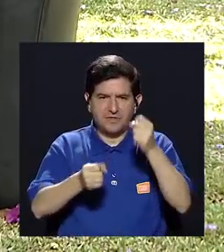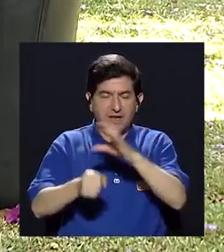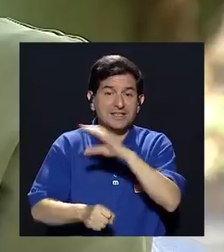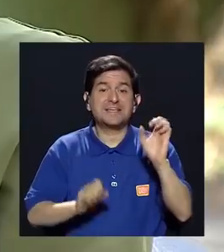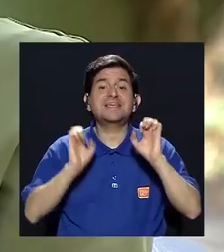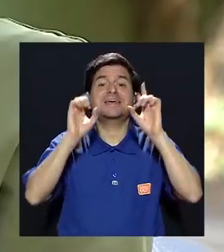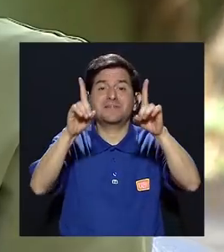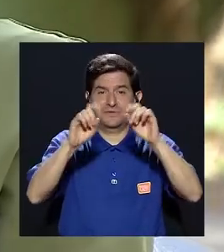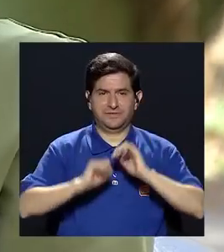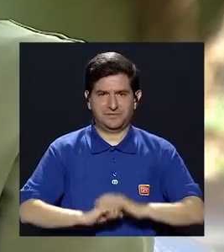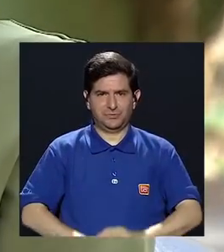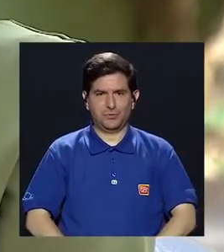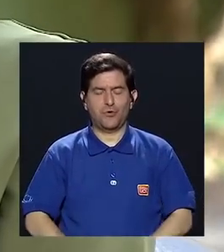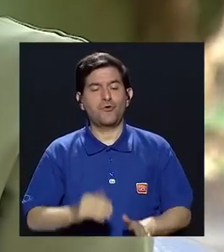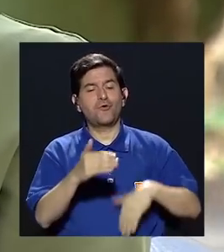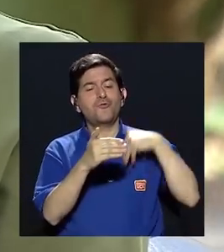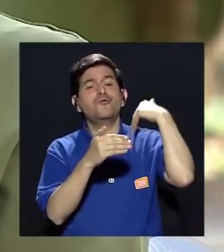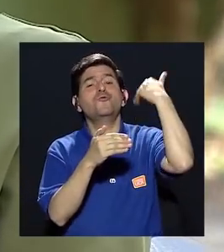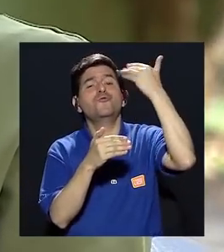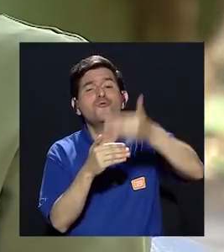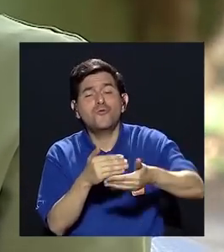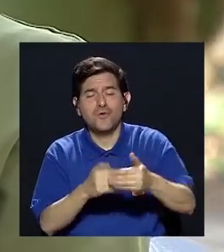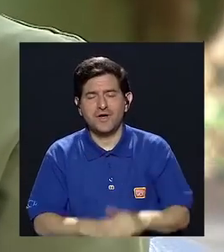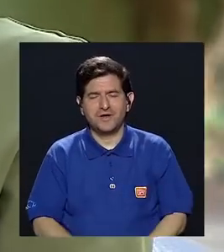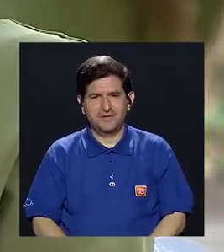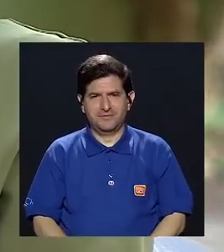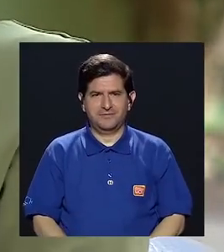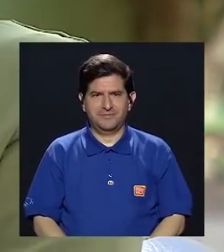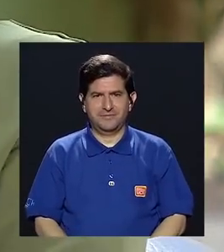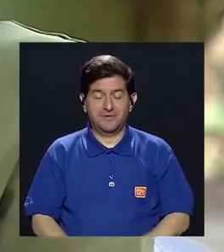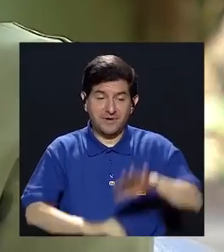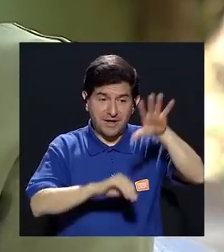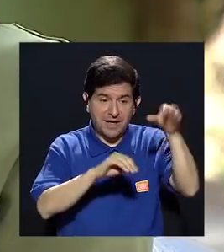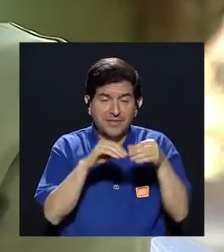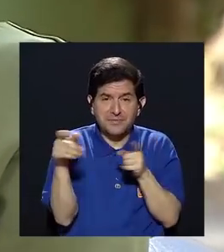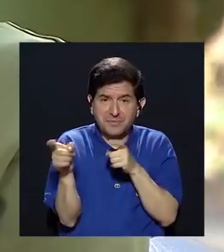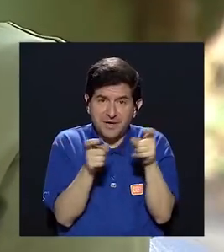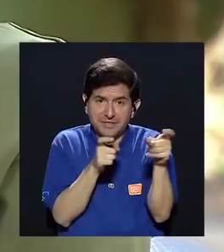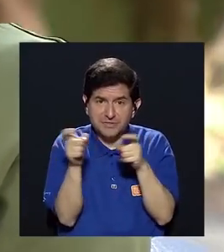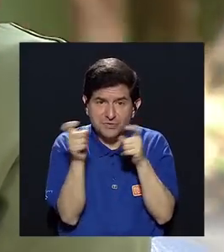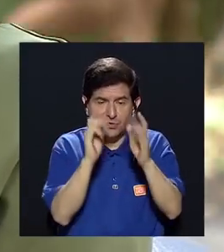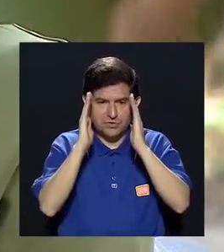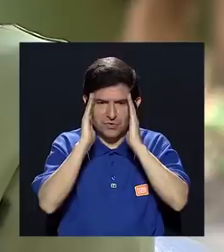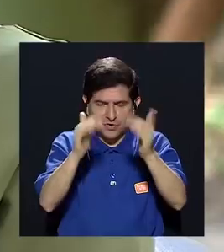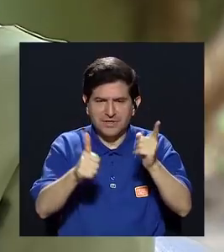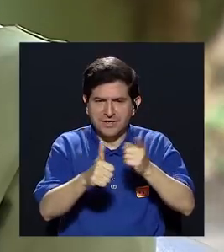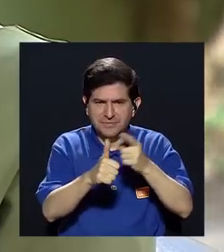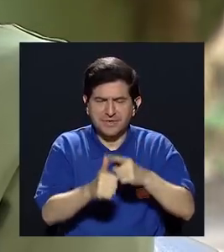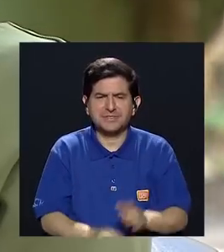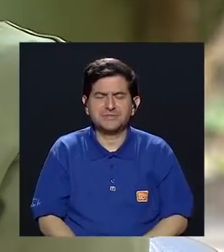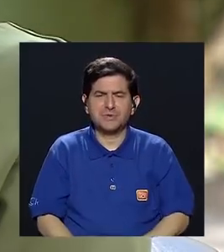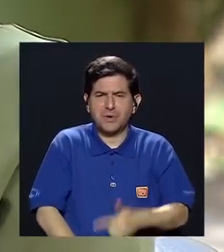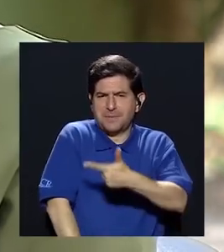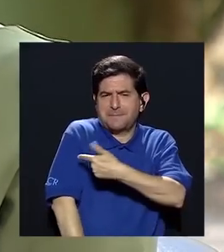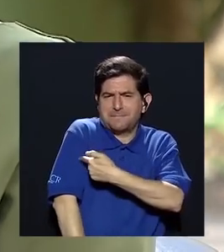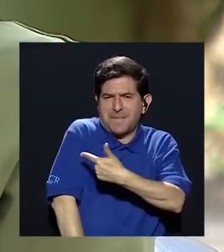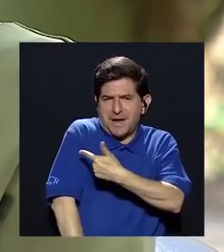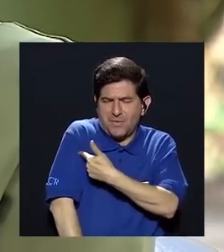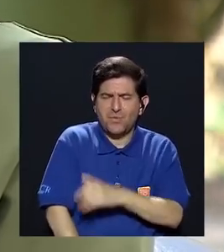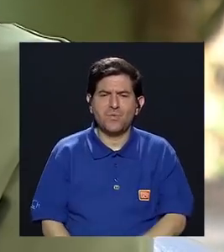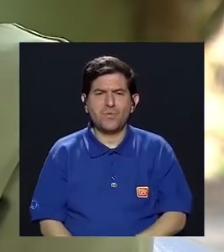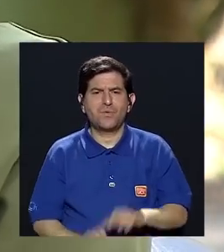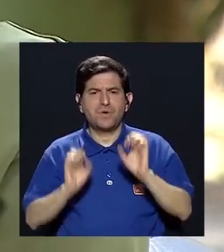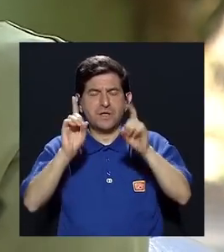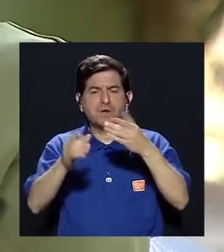educación. Y luego ya con eso, además los controles de atención primaria, las vacunas,